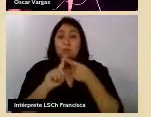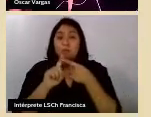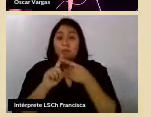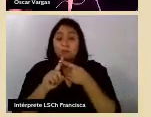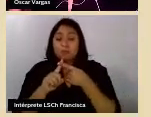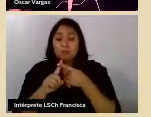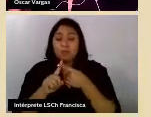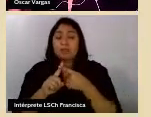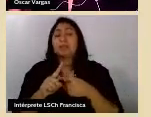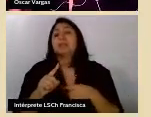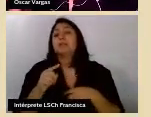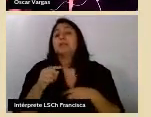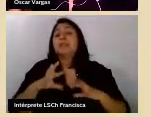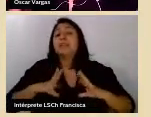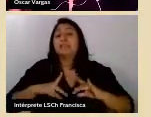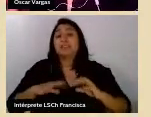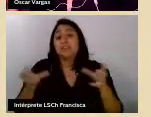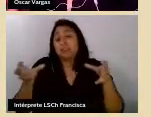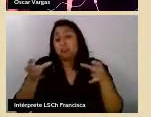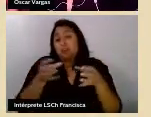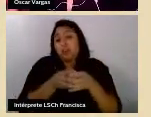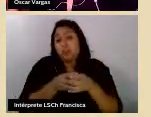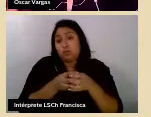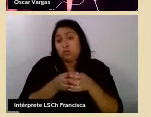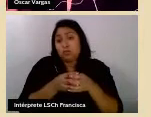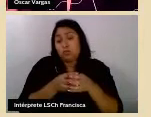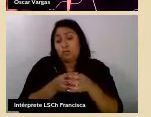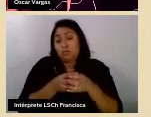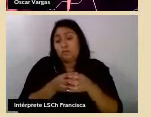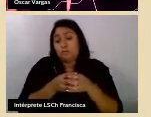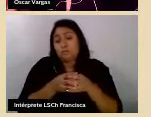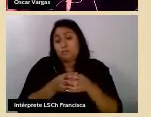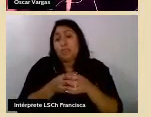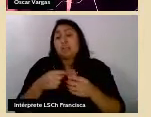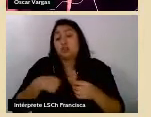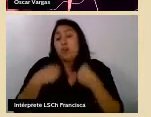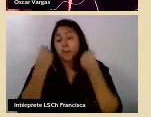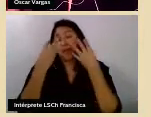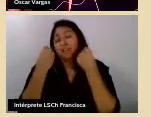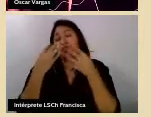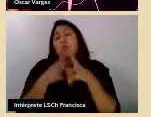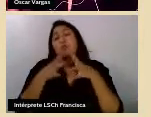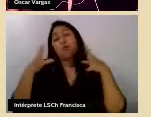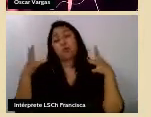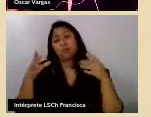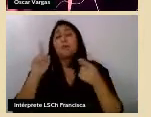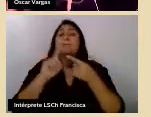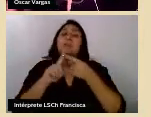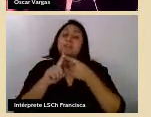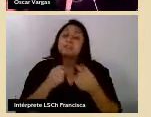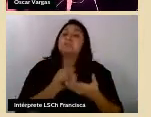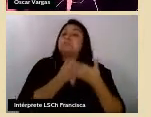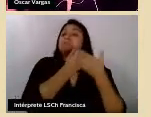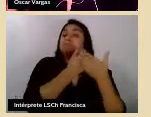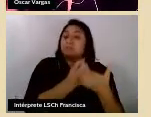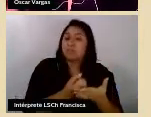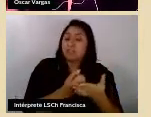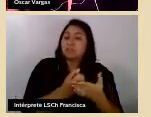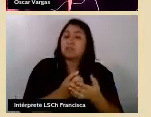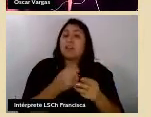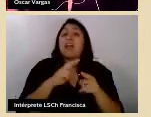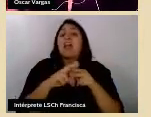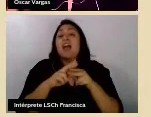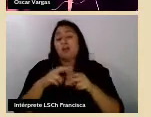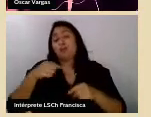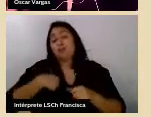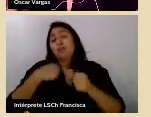grupo de todo, porque he aprendido mucho. Participo, colaboro, hago lo que más puedo